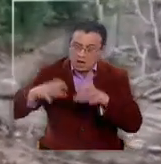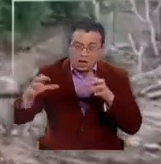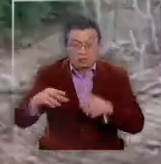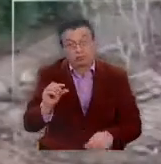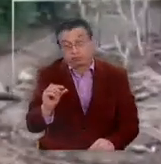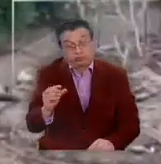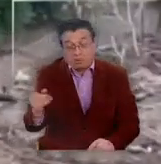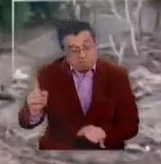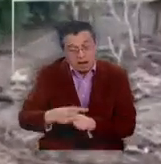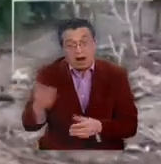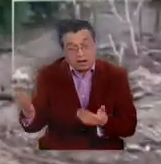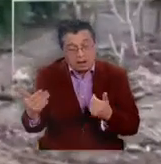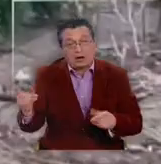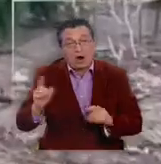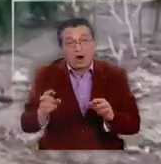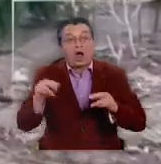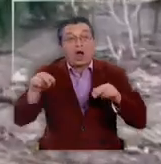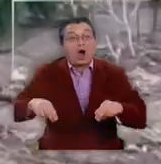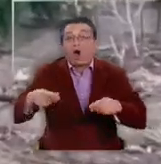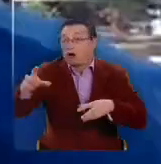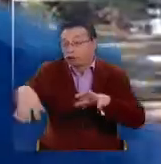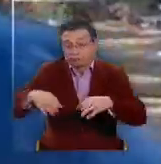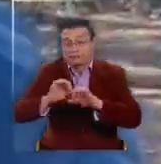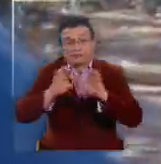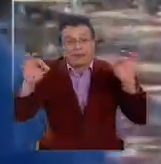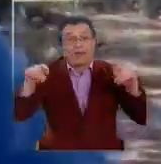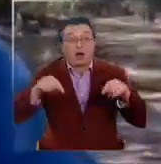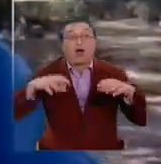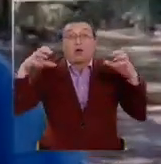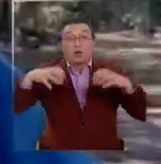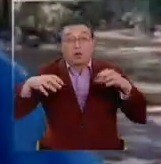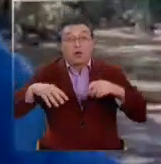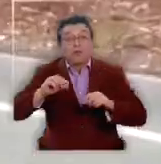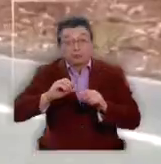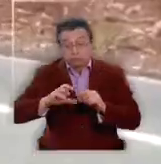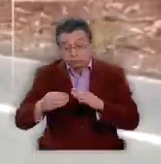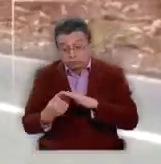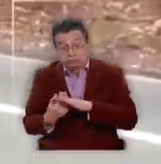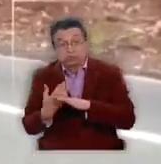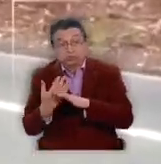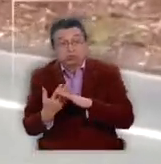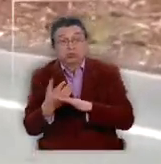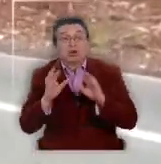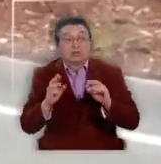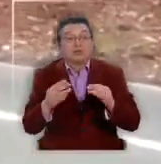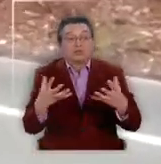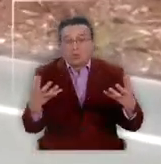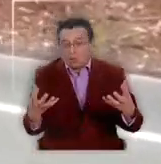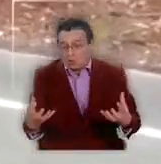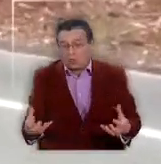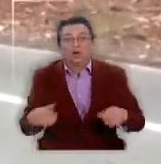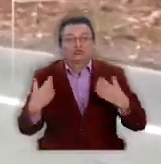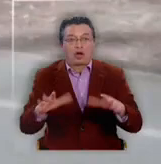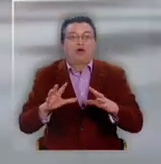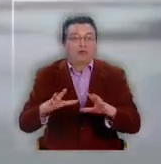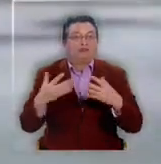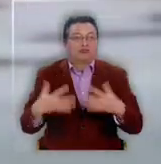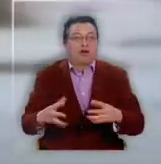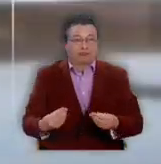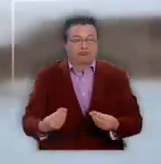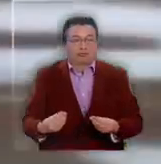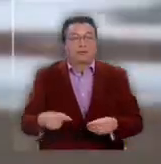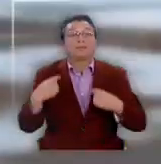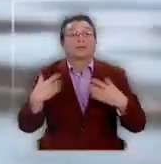poca. Este año no hubo cosecha de nada. Ahora con esta lluvia puede salir pastito. Se ha absorbido la mayor parte de la lluvia. Ya